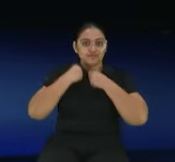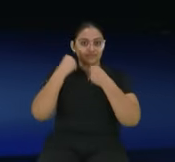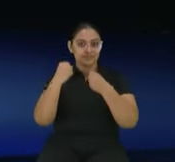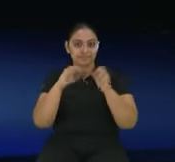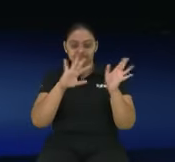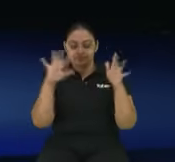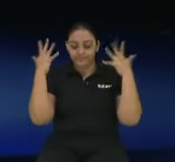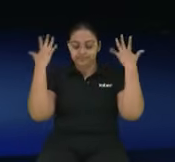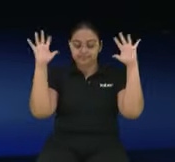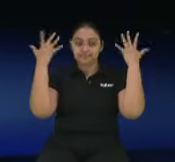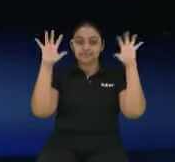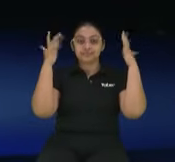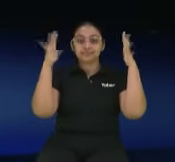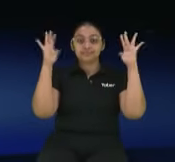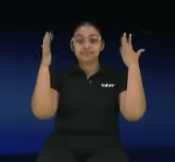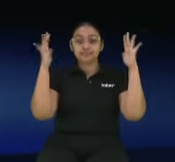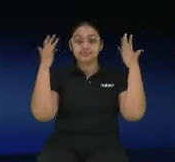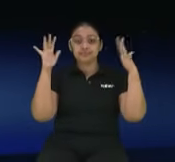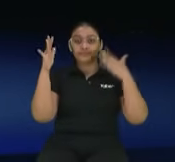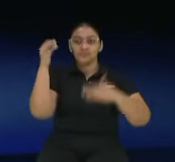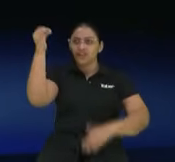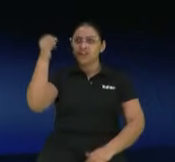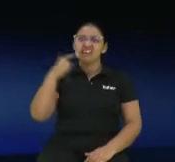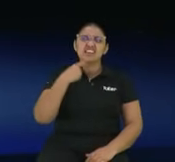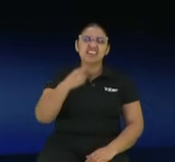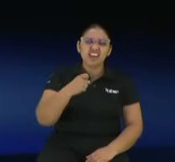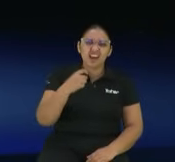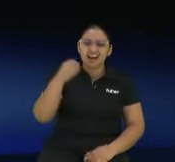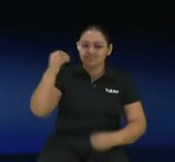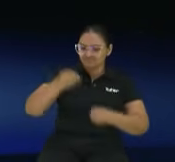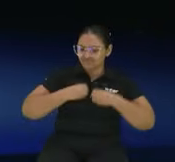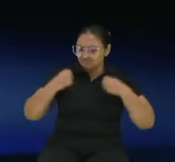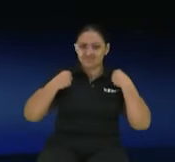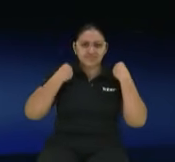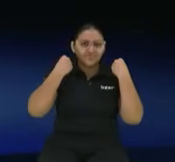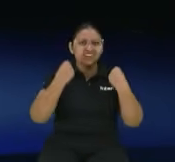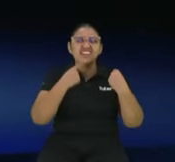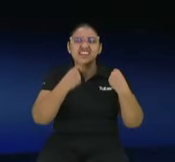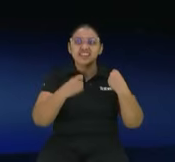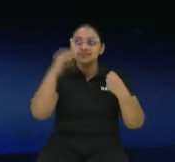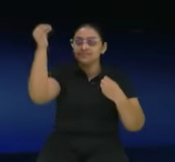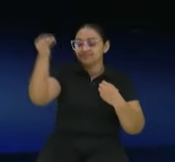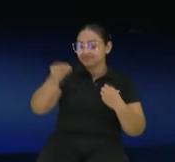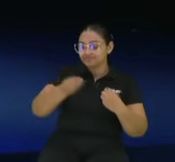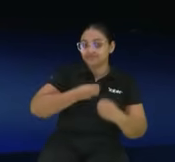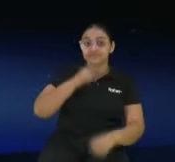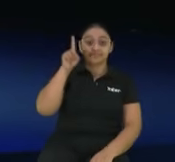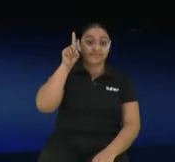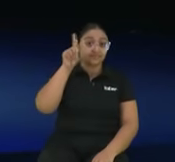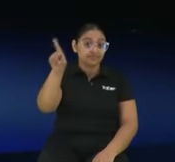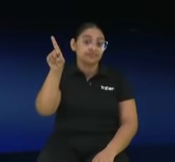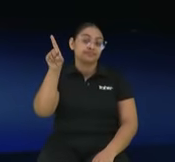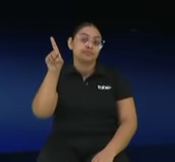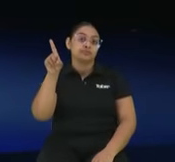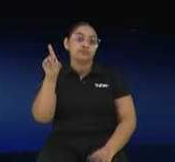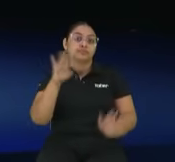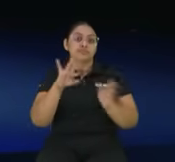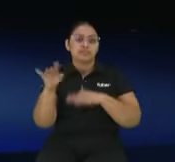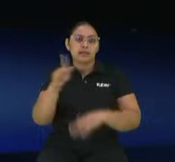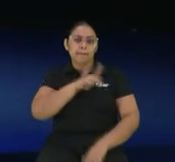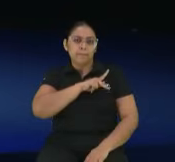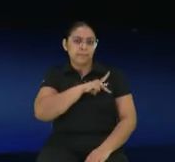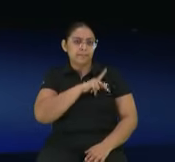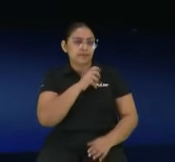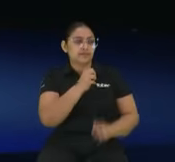a Dios y se lo va a dar la fortaleza pues proviene de Dios vamos al texto dice efesios capítulo 6 versículo 10 hablando los creyentes Pablo les dice